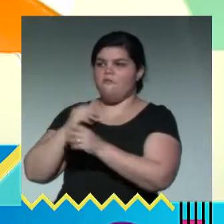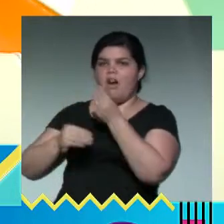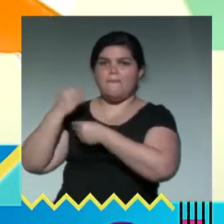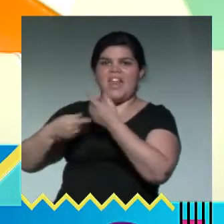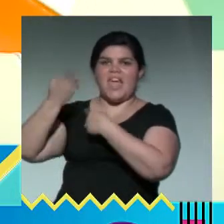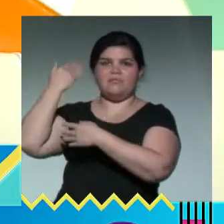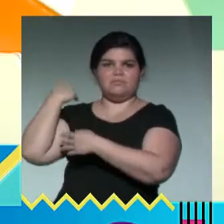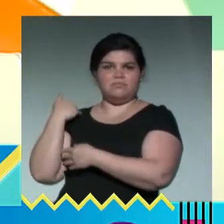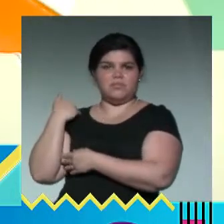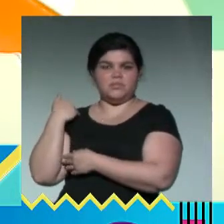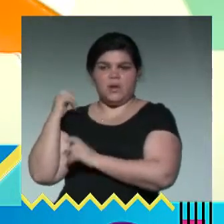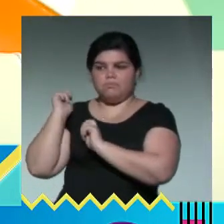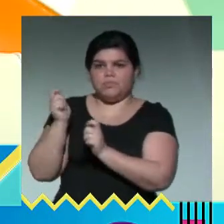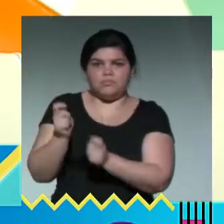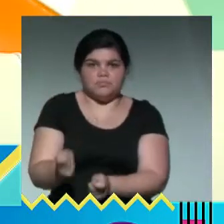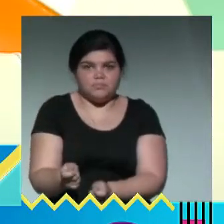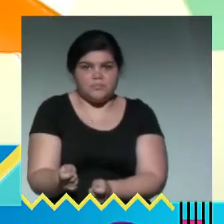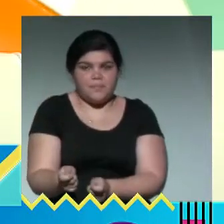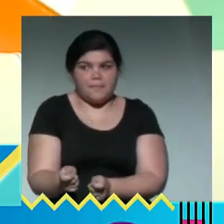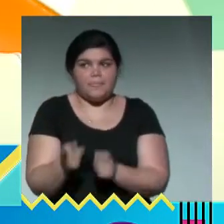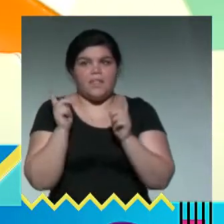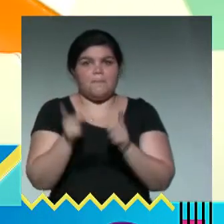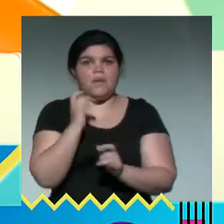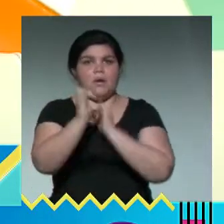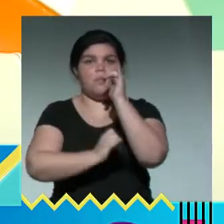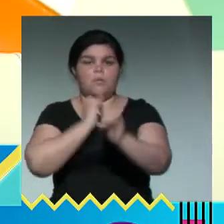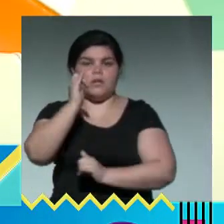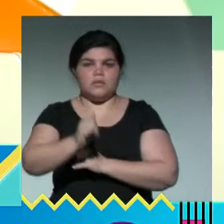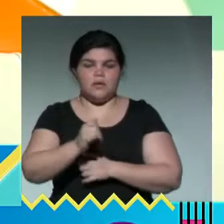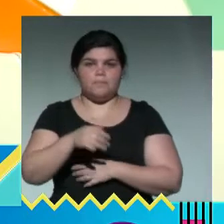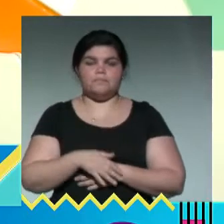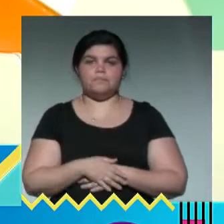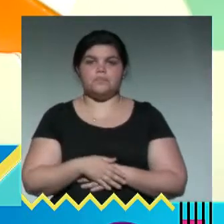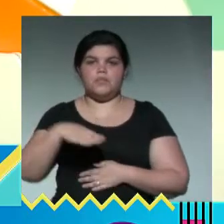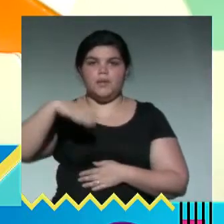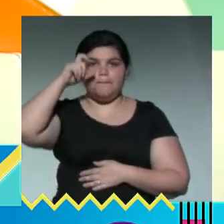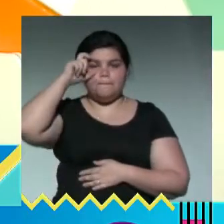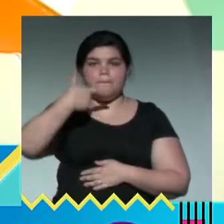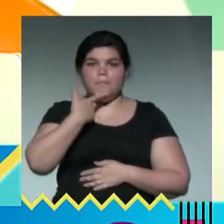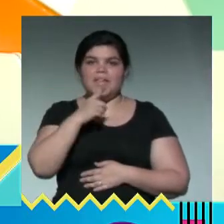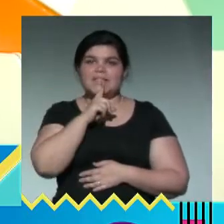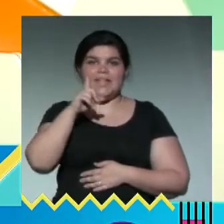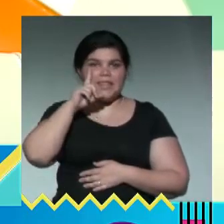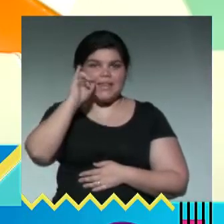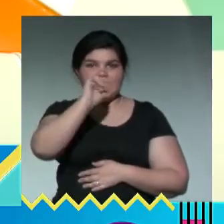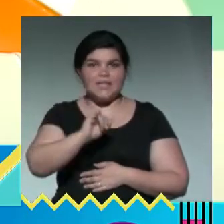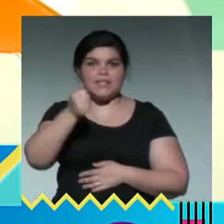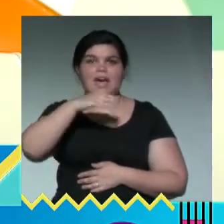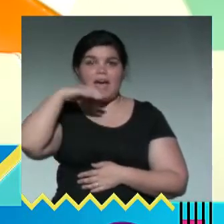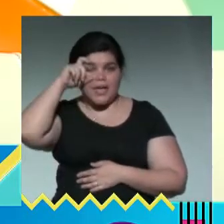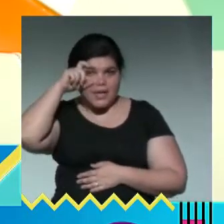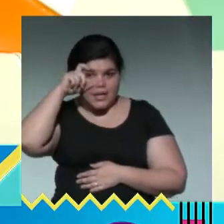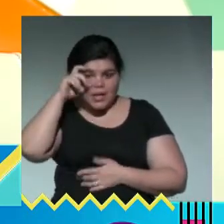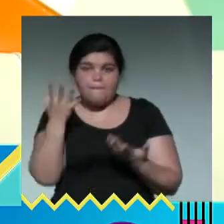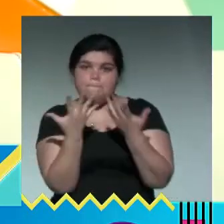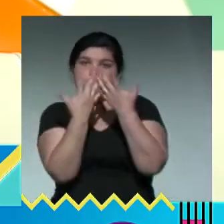que, por eso decía al comienzo, que en el mestizaje, en la aceptación de que somos una tierra, esta tierra